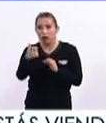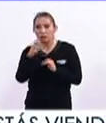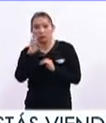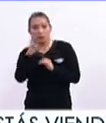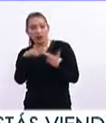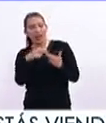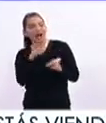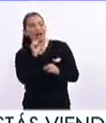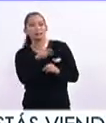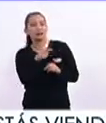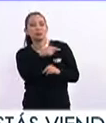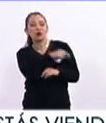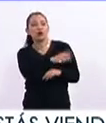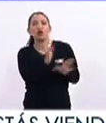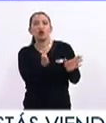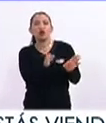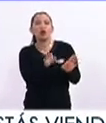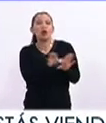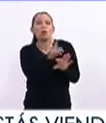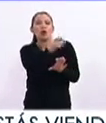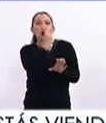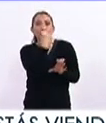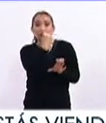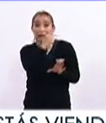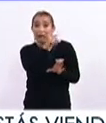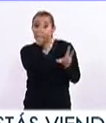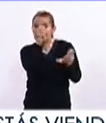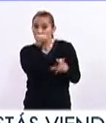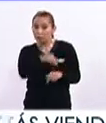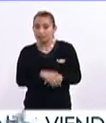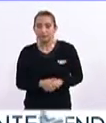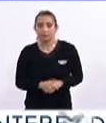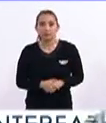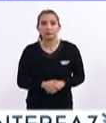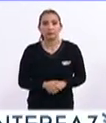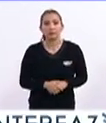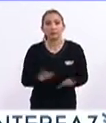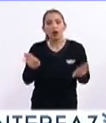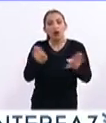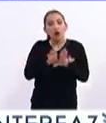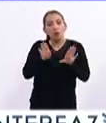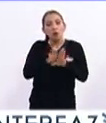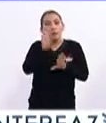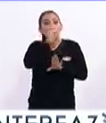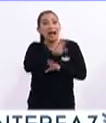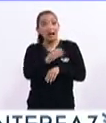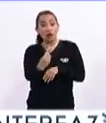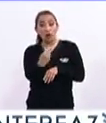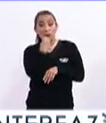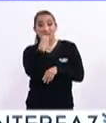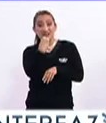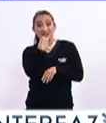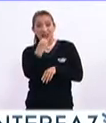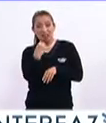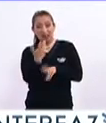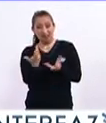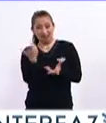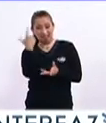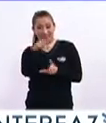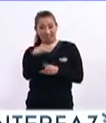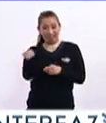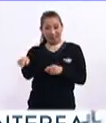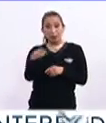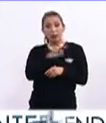lo relacionamos mucho con la parte de la alimentación, que es el tema del día de hoy, en cómo una mala alimentación puede llevar, en este